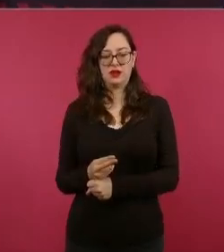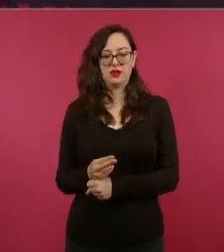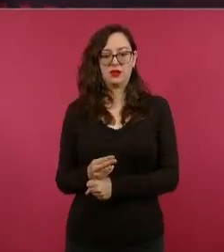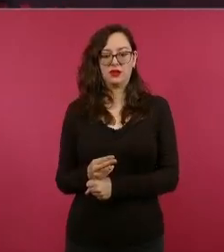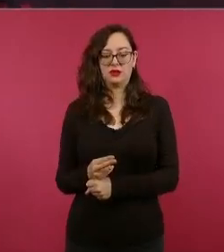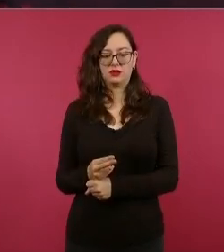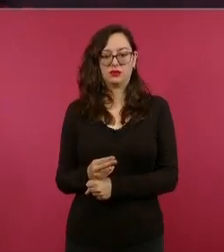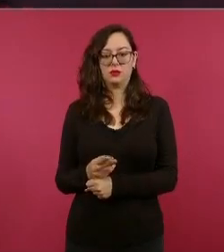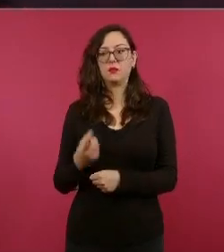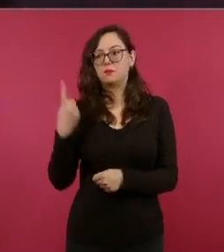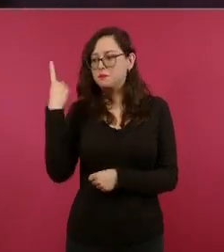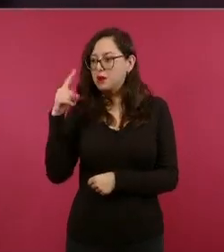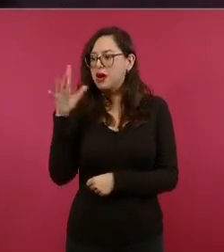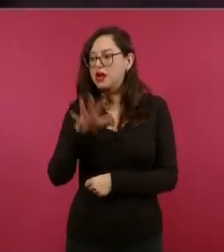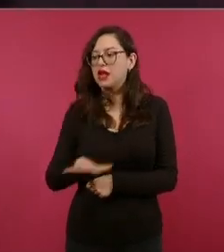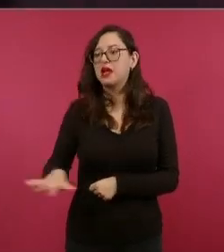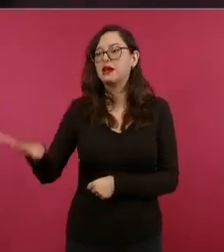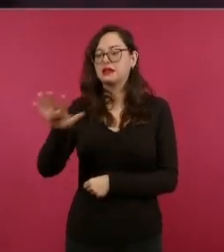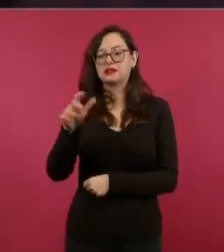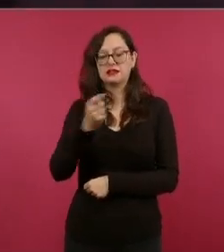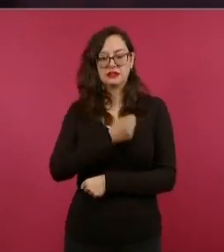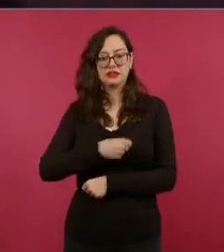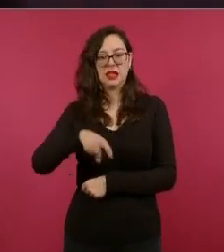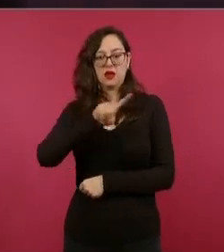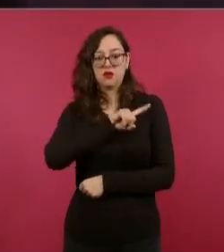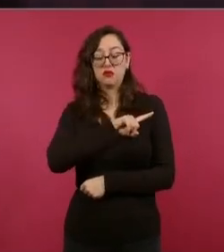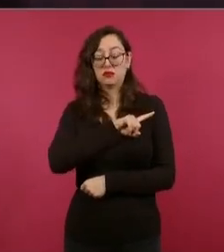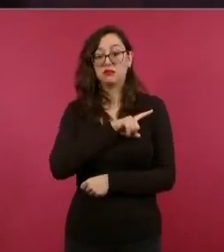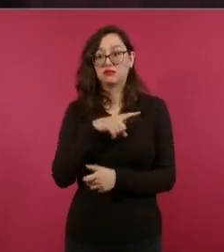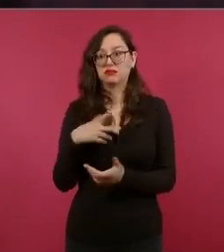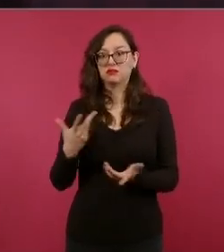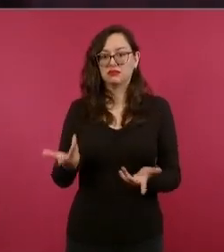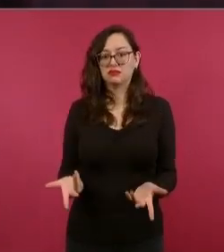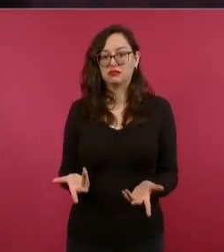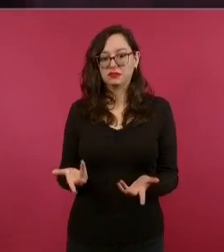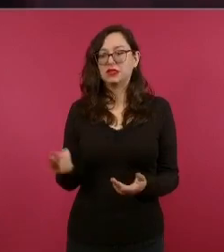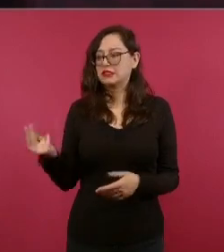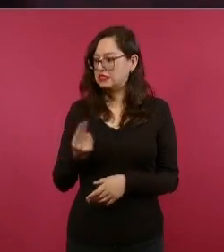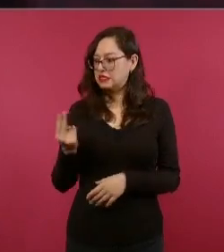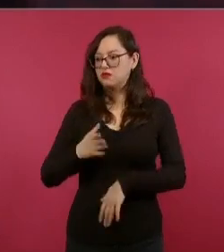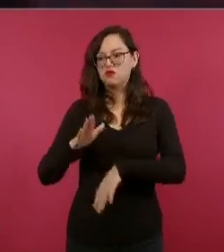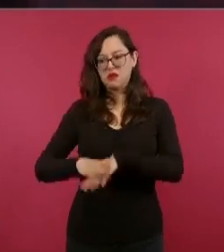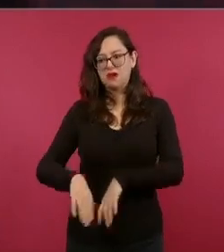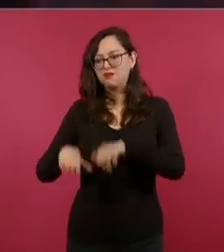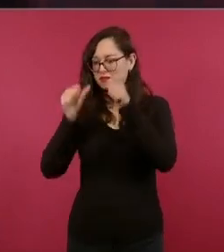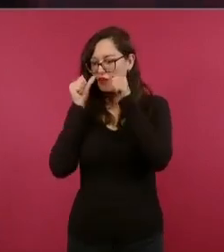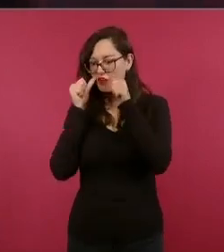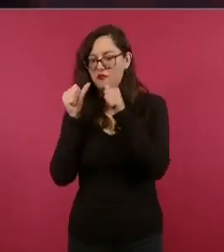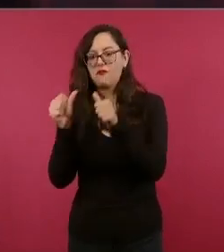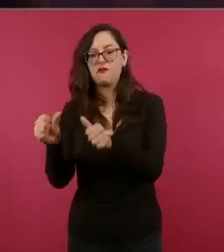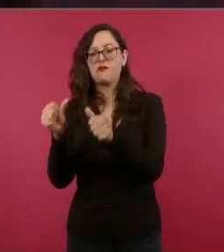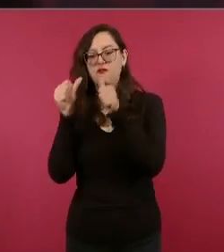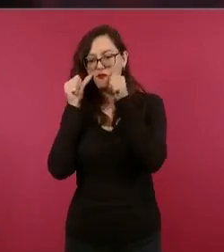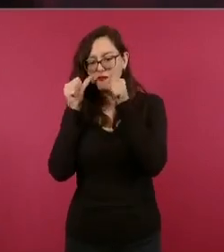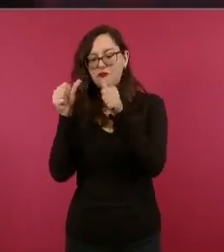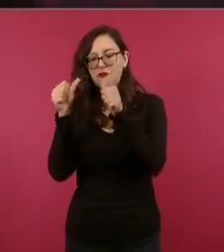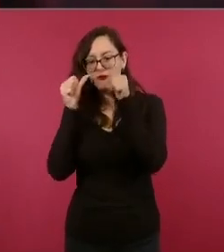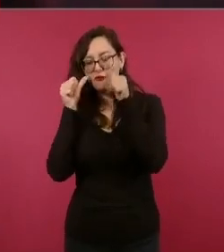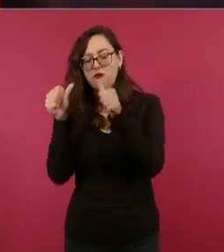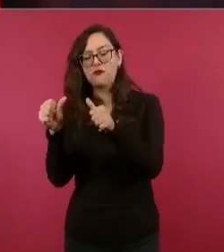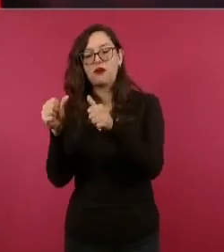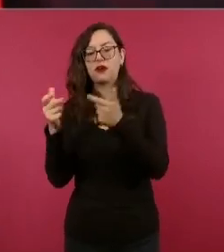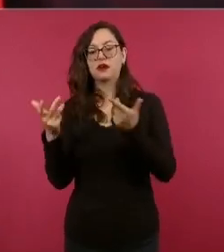de la salud, se falta mucho por hacer, pero nosotros vamos a